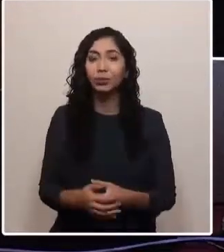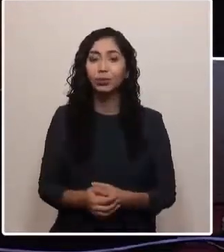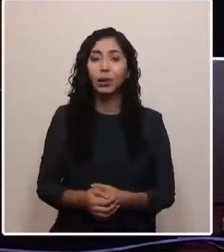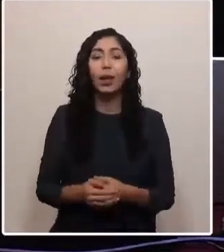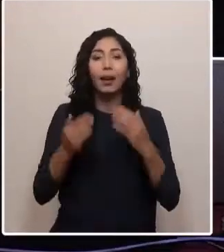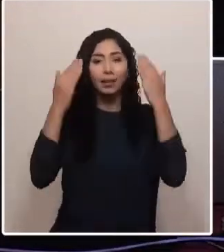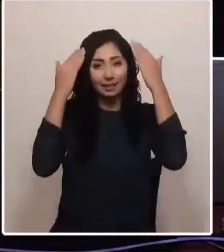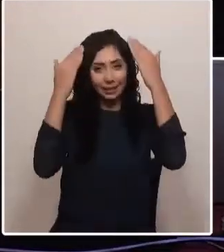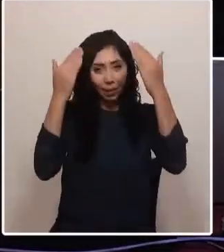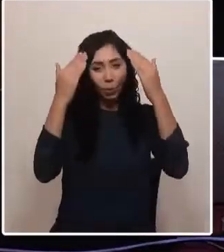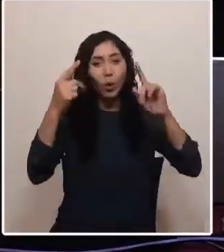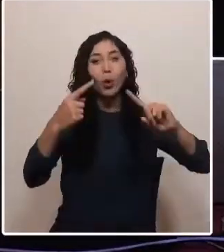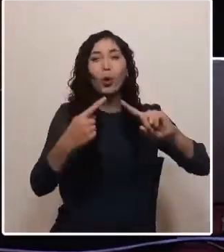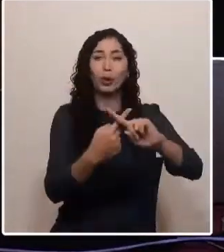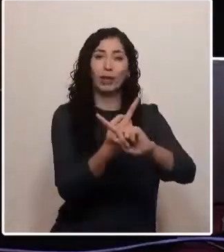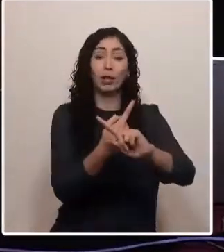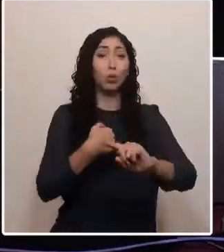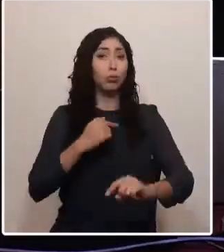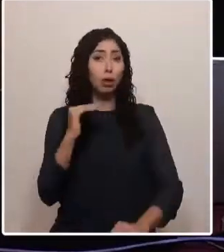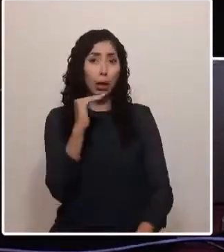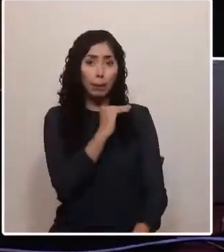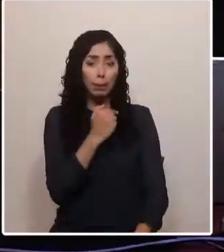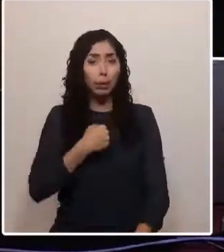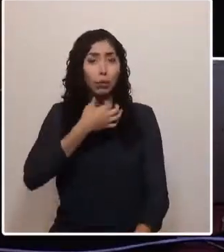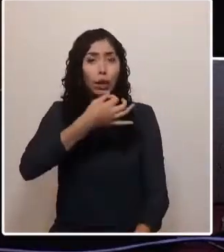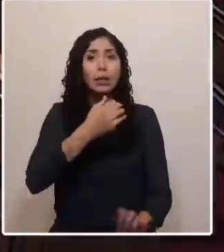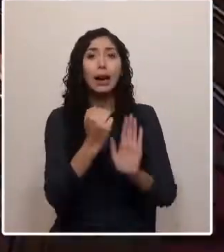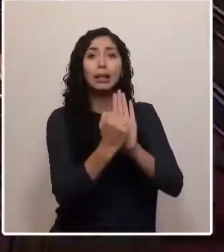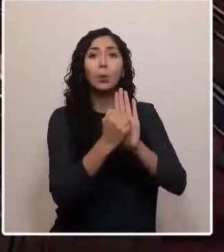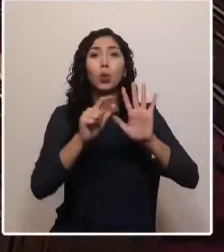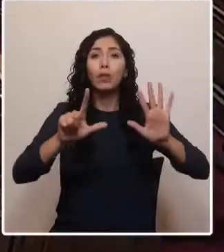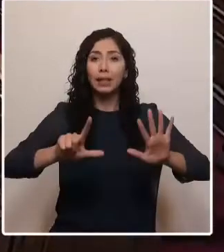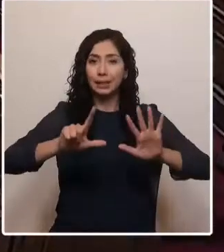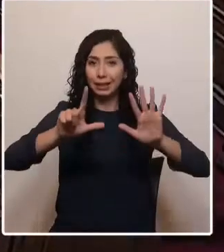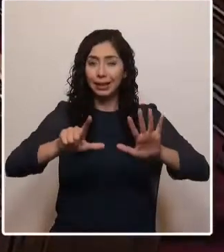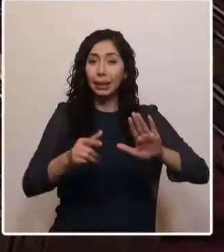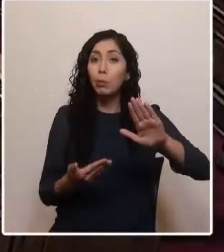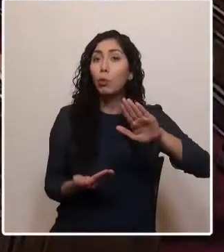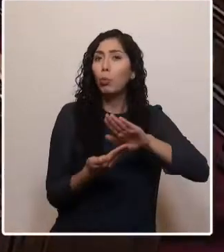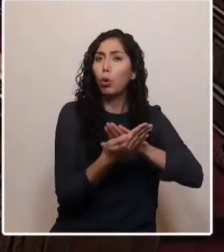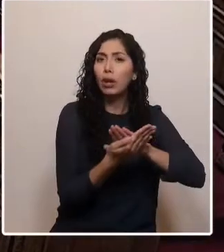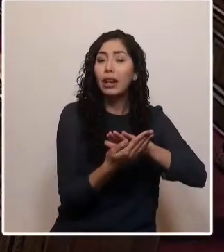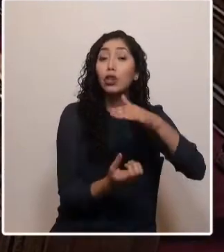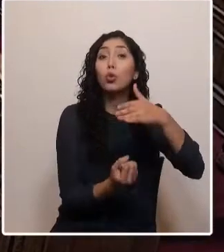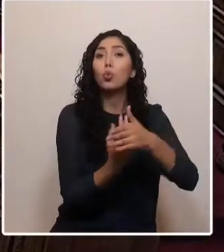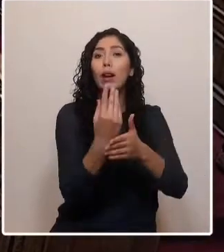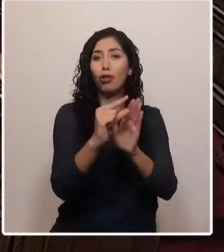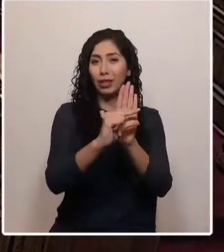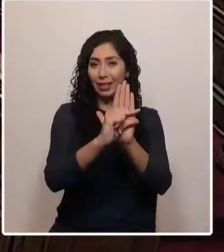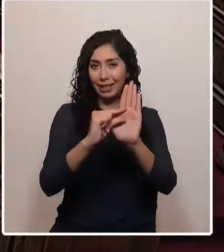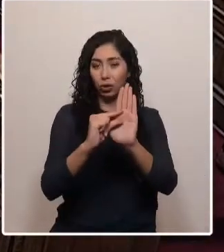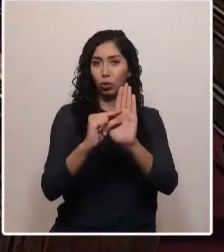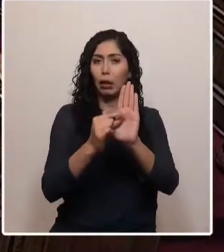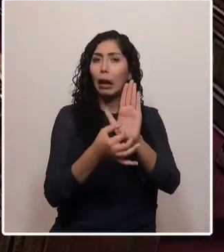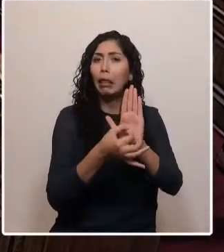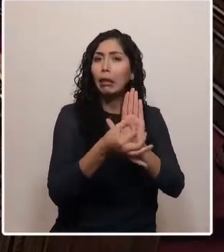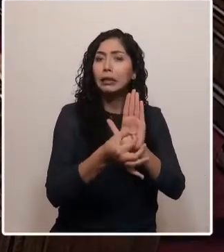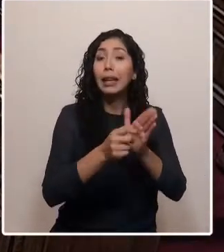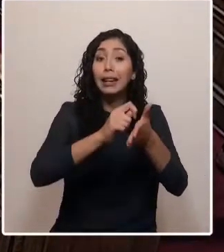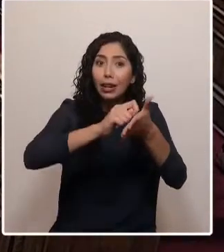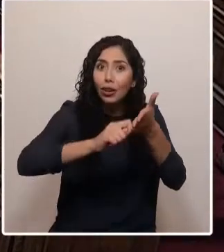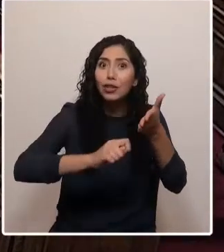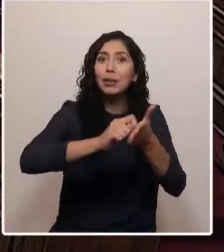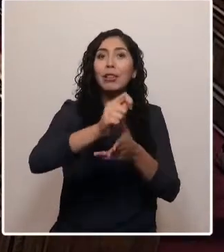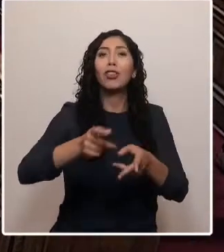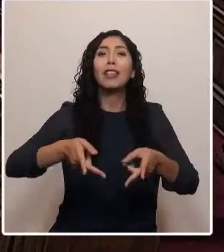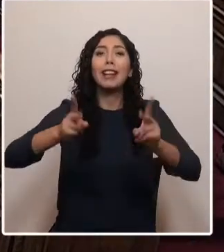saludo nuevamente y rápidamente me voy a referir al artículo 17 que propone un nuevo inciso que establece el reconocimiento de los derechos culturales